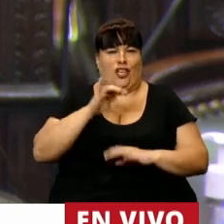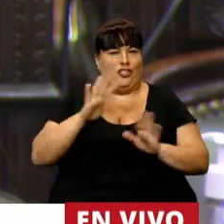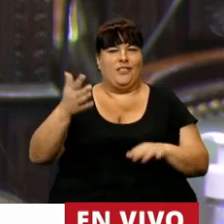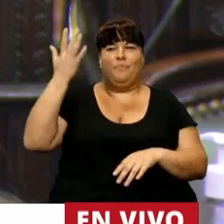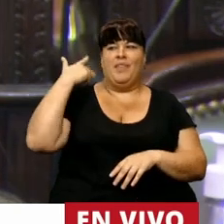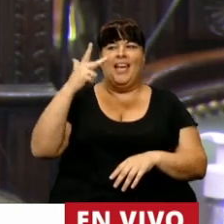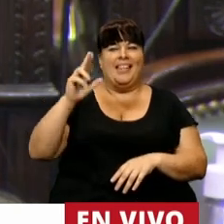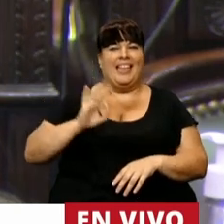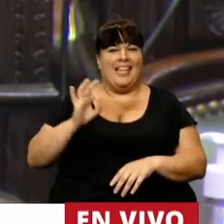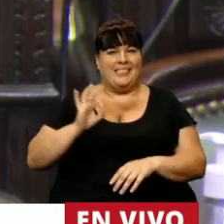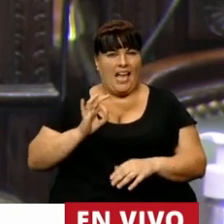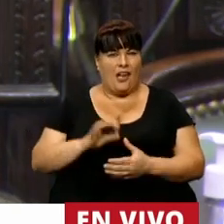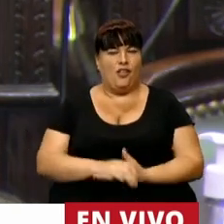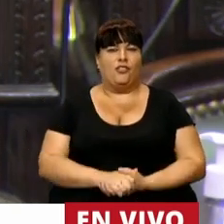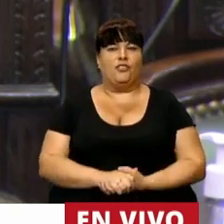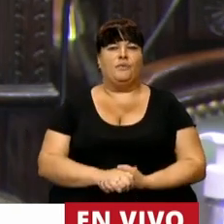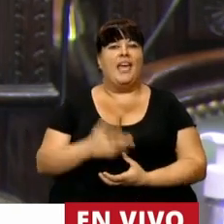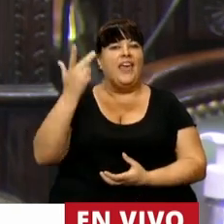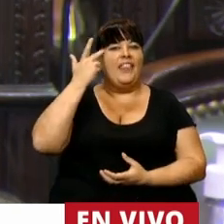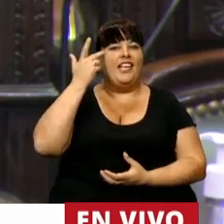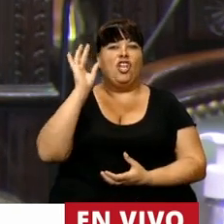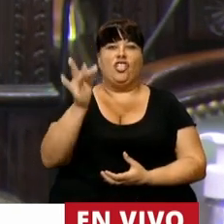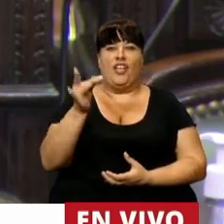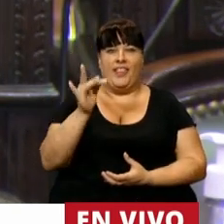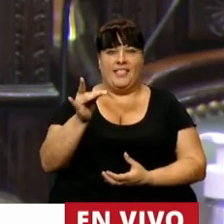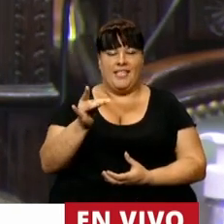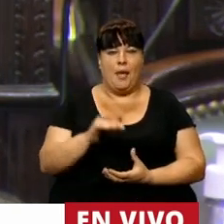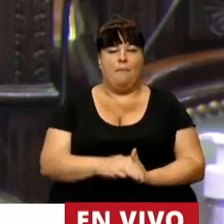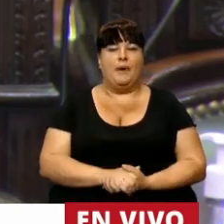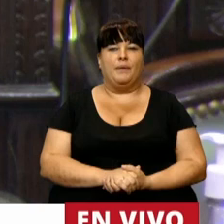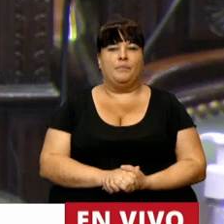hace 3 años atrás, un 18 de diciembre,